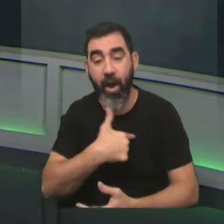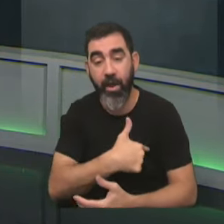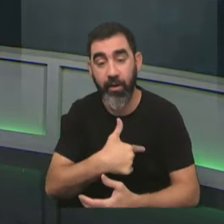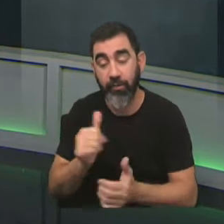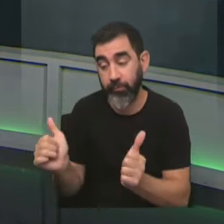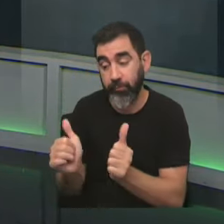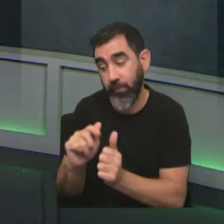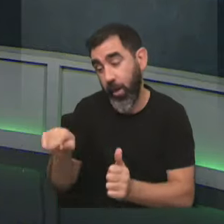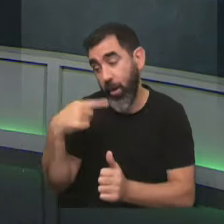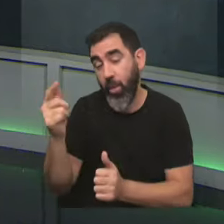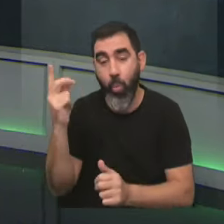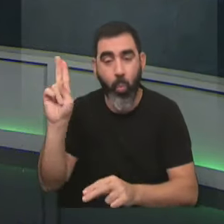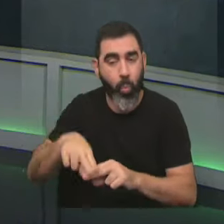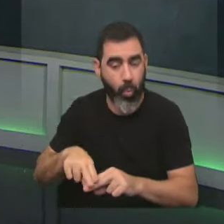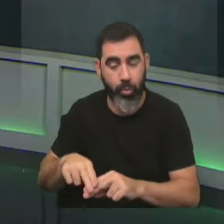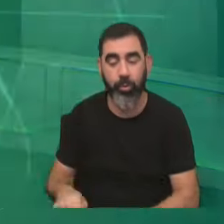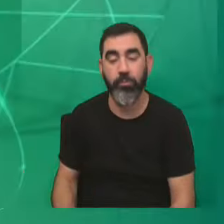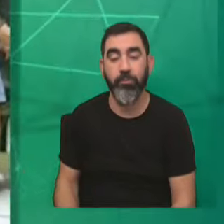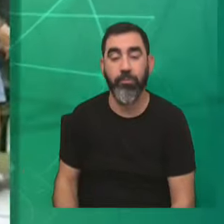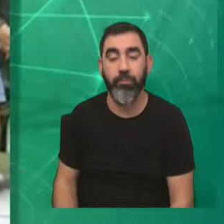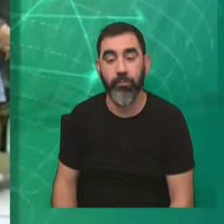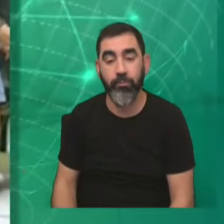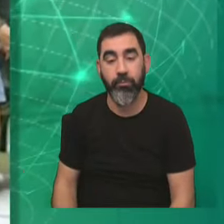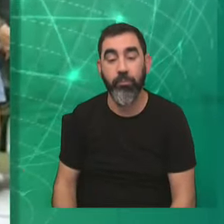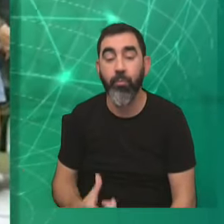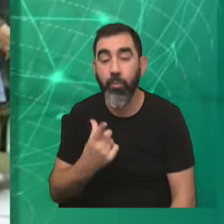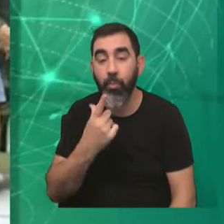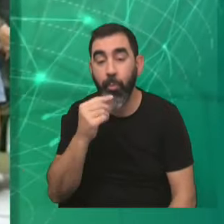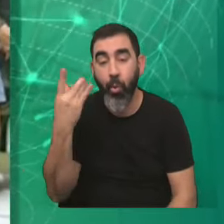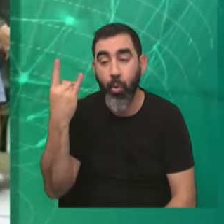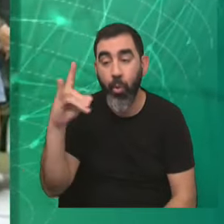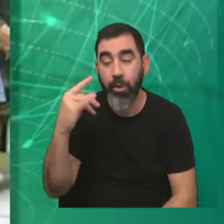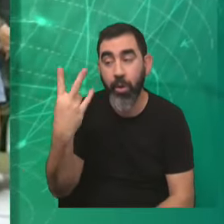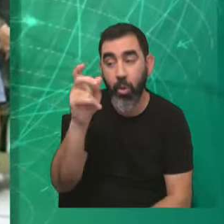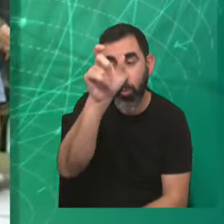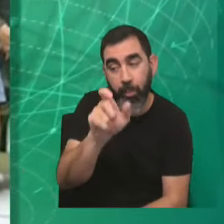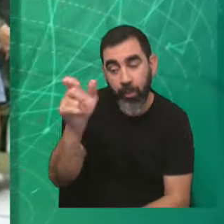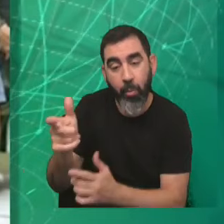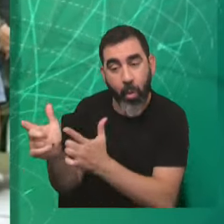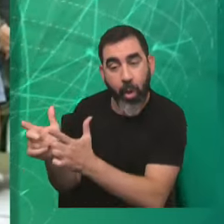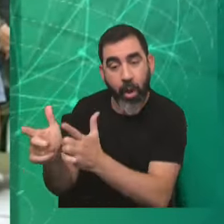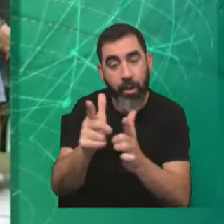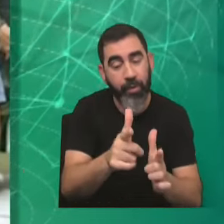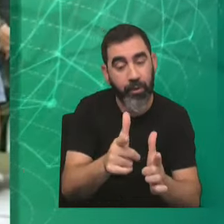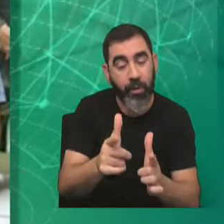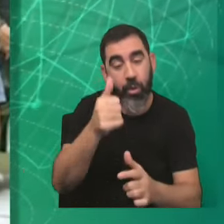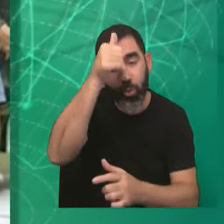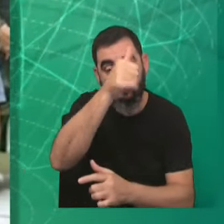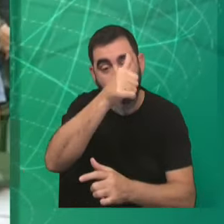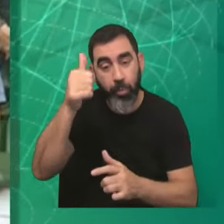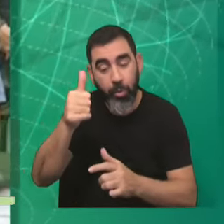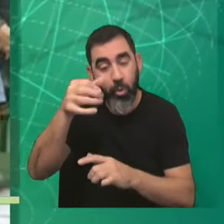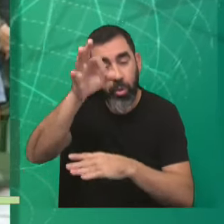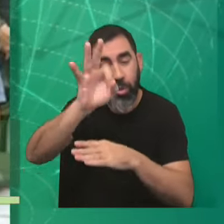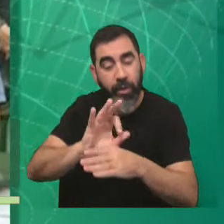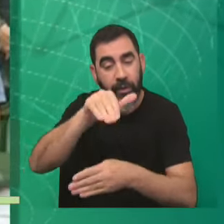acompañante murió en el ataque la policía boliviana Busca dos personas por el ataque a balazos ocurrido este domingo al caer la